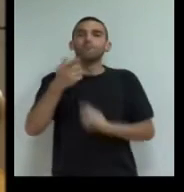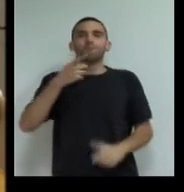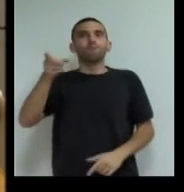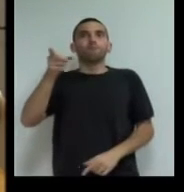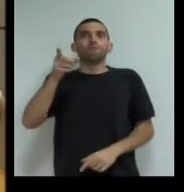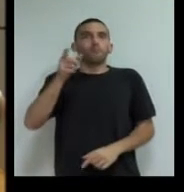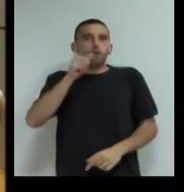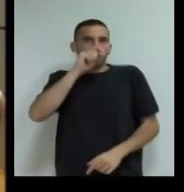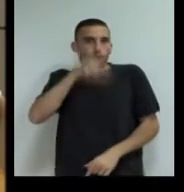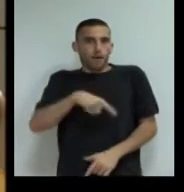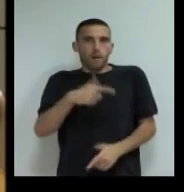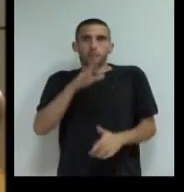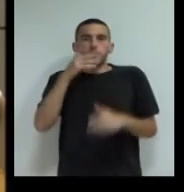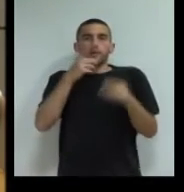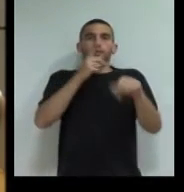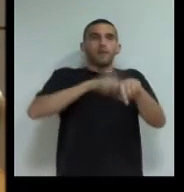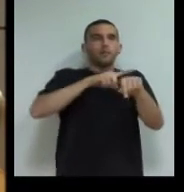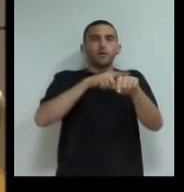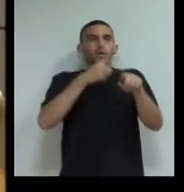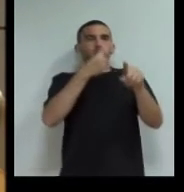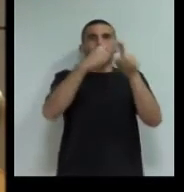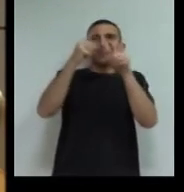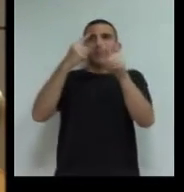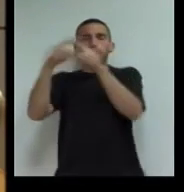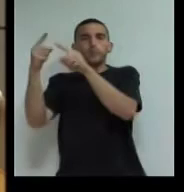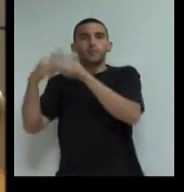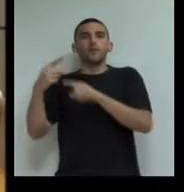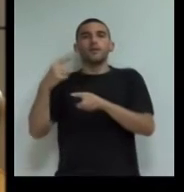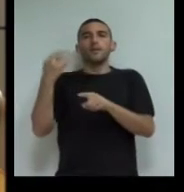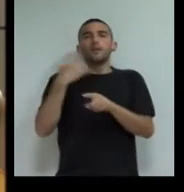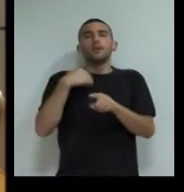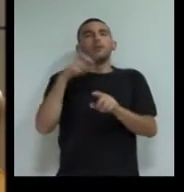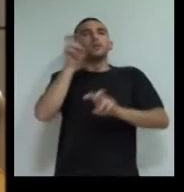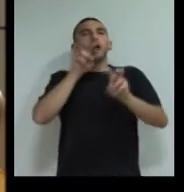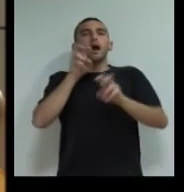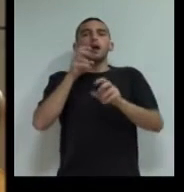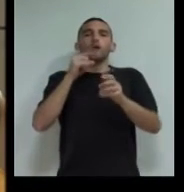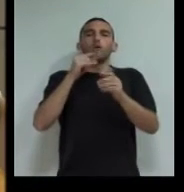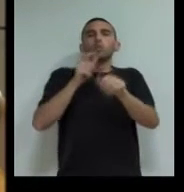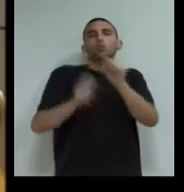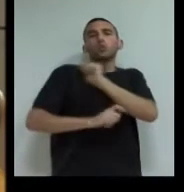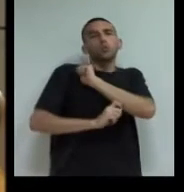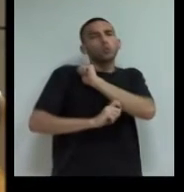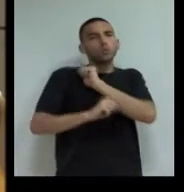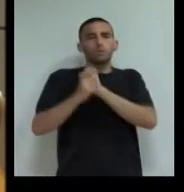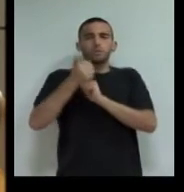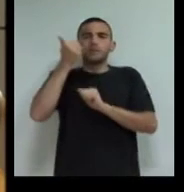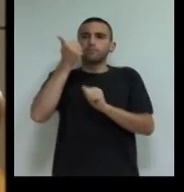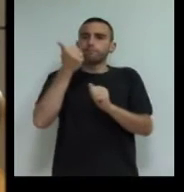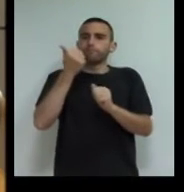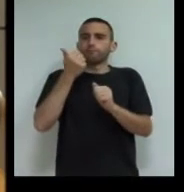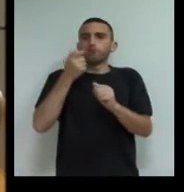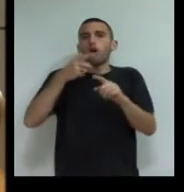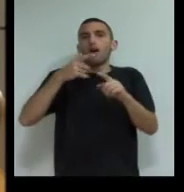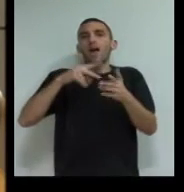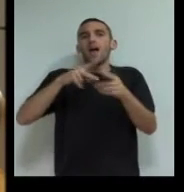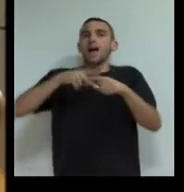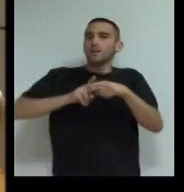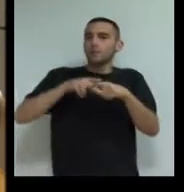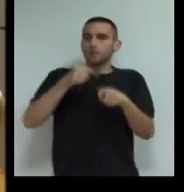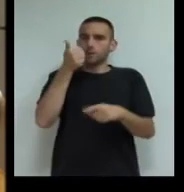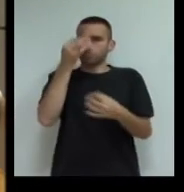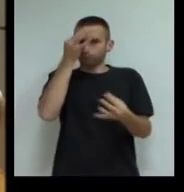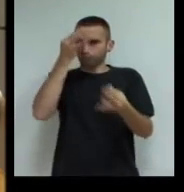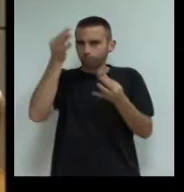vale. Tenemos que buscar elementos mucho más sofisticados, como el que ha buscado él, o como el que he buscado yo, es decir, que